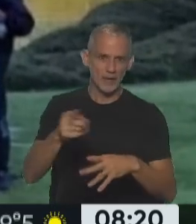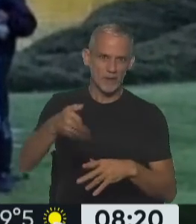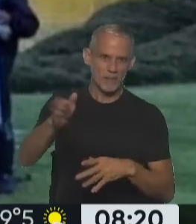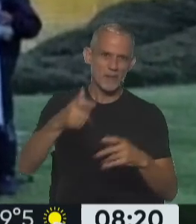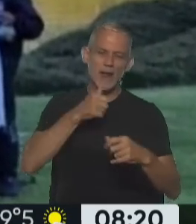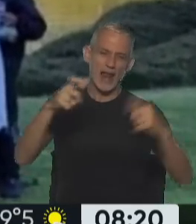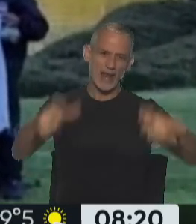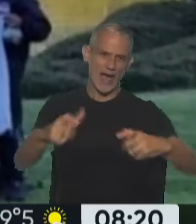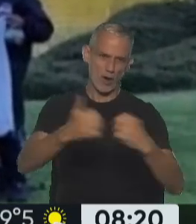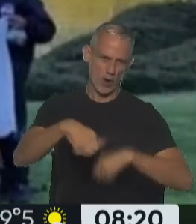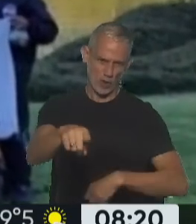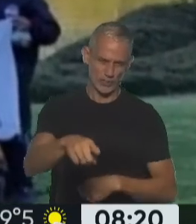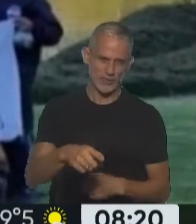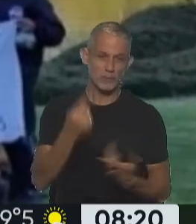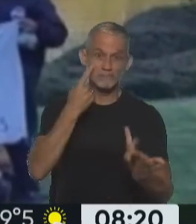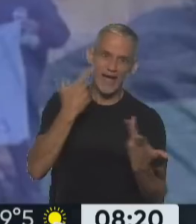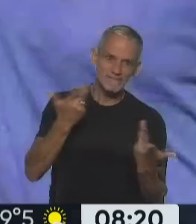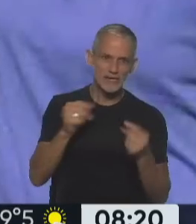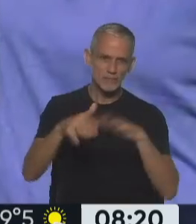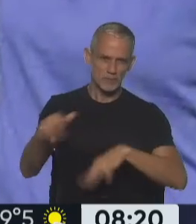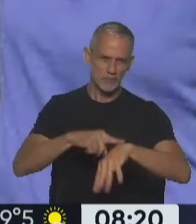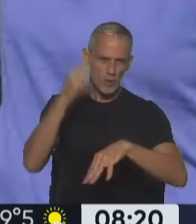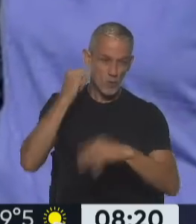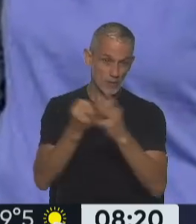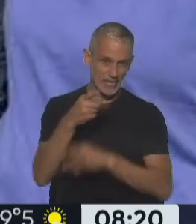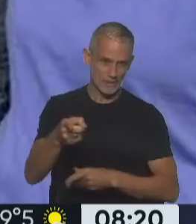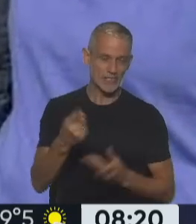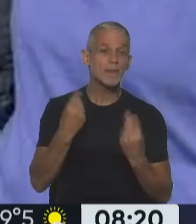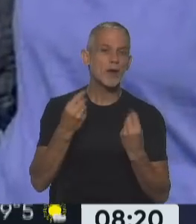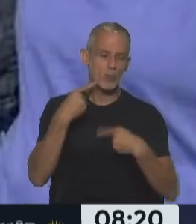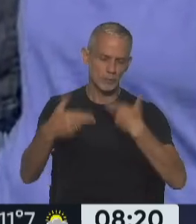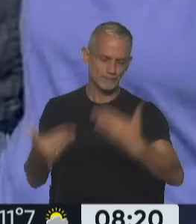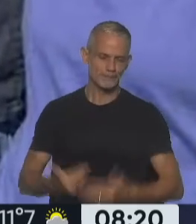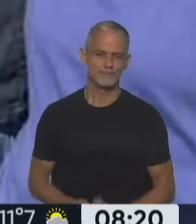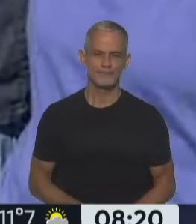hacia el lago. Así que estaremos atentos a esa movilización para ver cómo continúa.